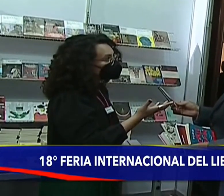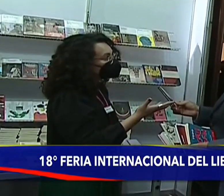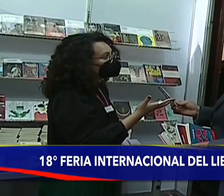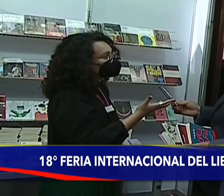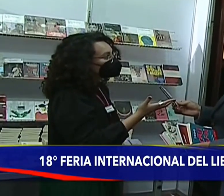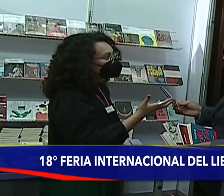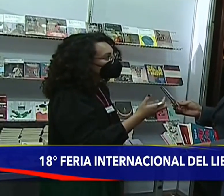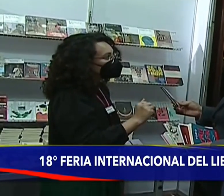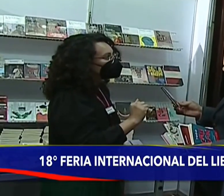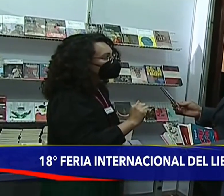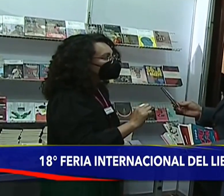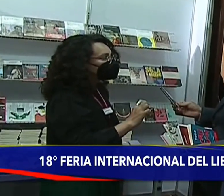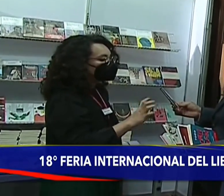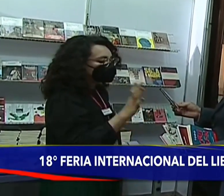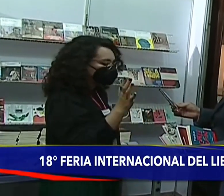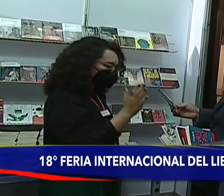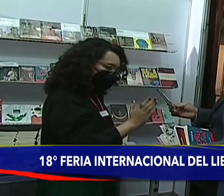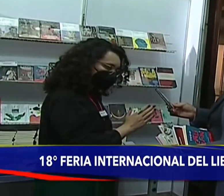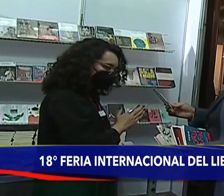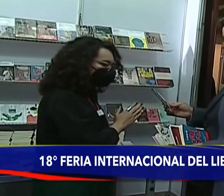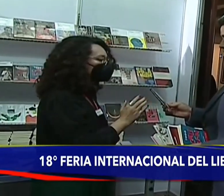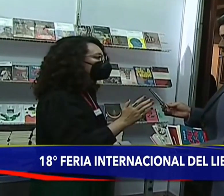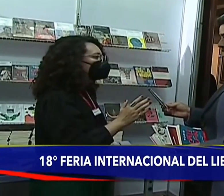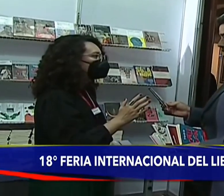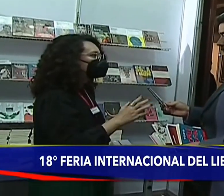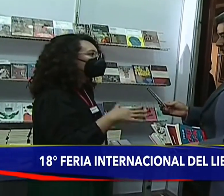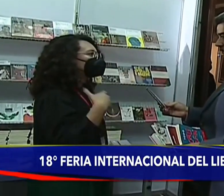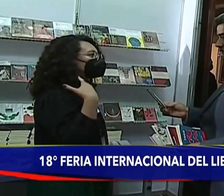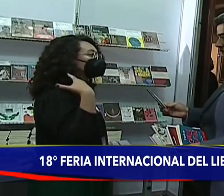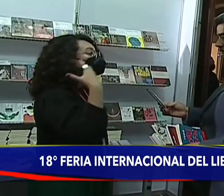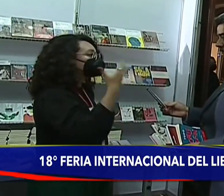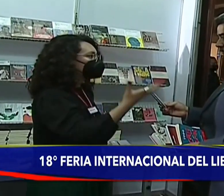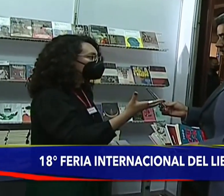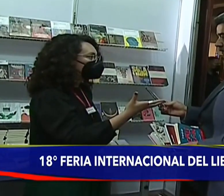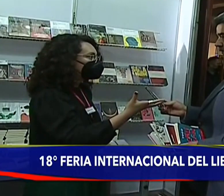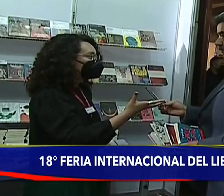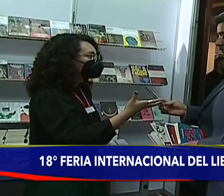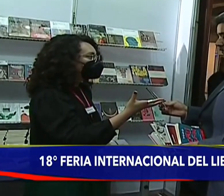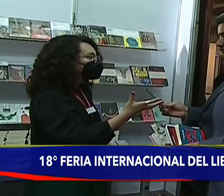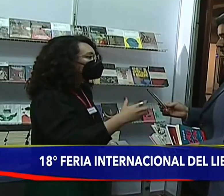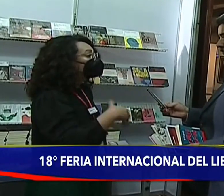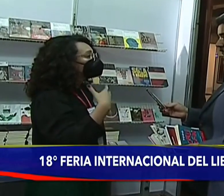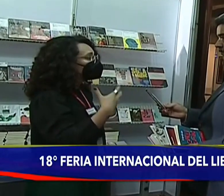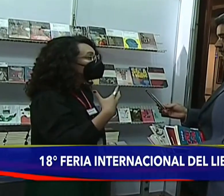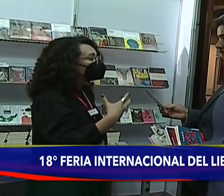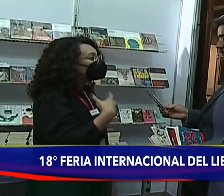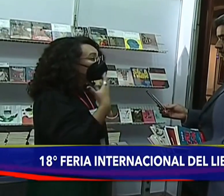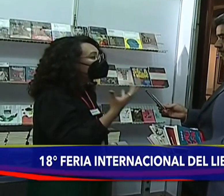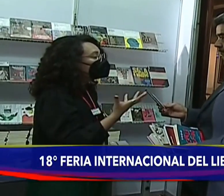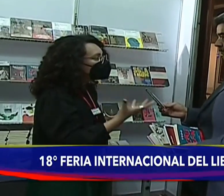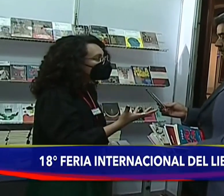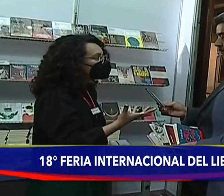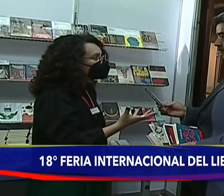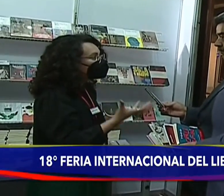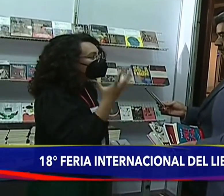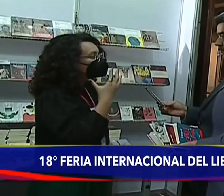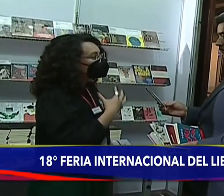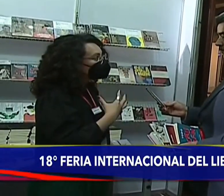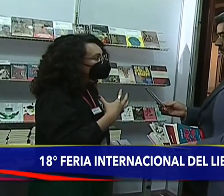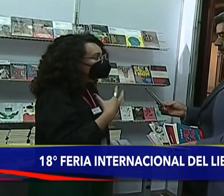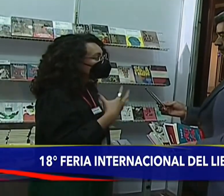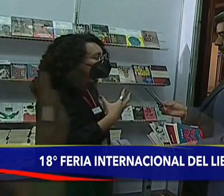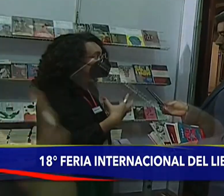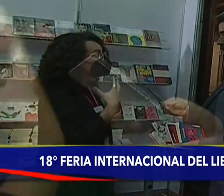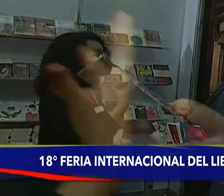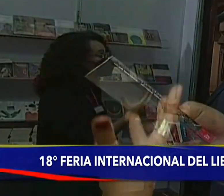más allá también de lo comercial, de lo diplomático, en qué se puede avanzar o en qué pueden avanzar en el ámbito